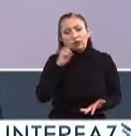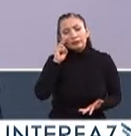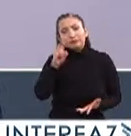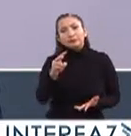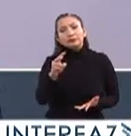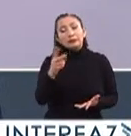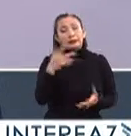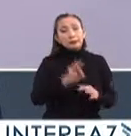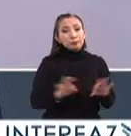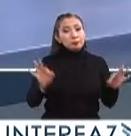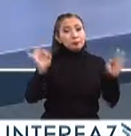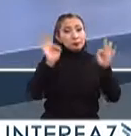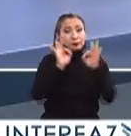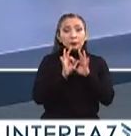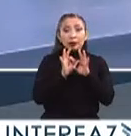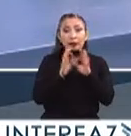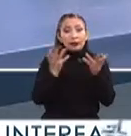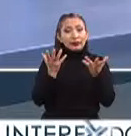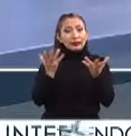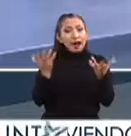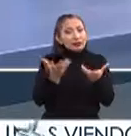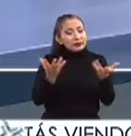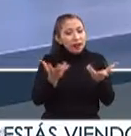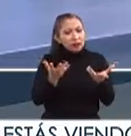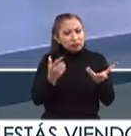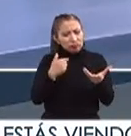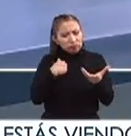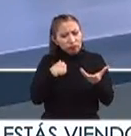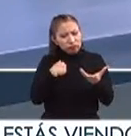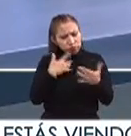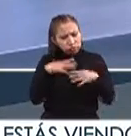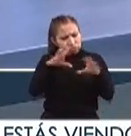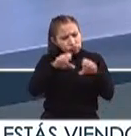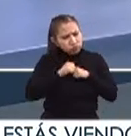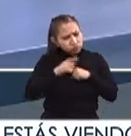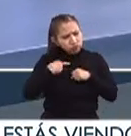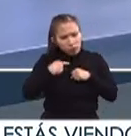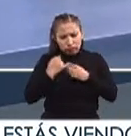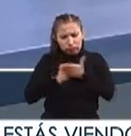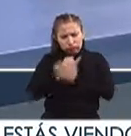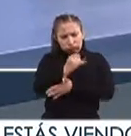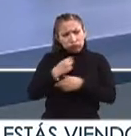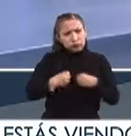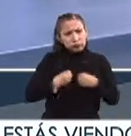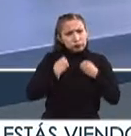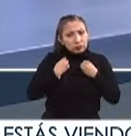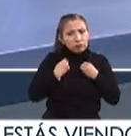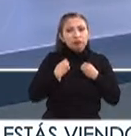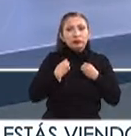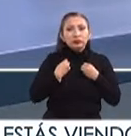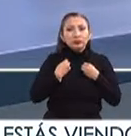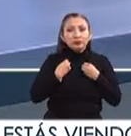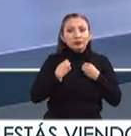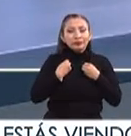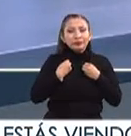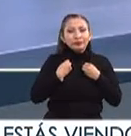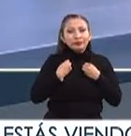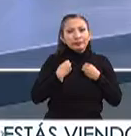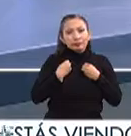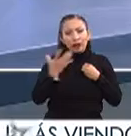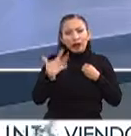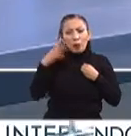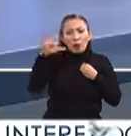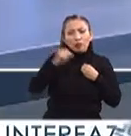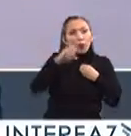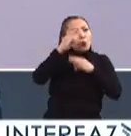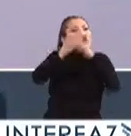pues de que es importante tomar en nuestras manos nuestra propia vida, ¿no? Claro. Y ahí